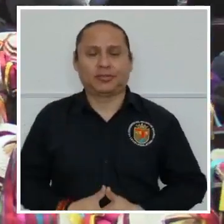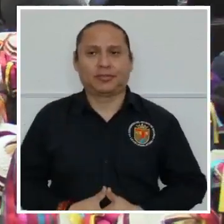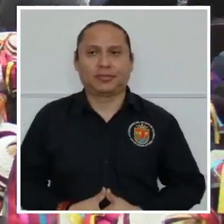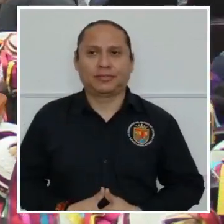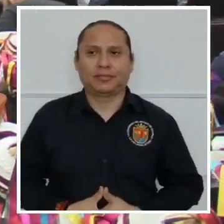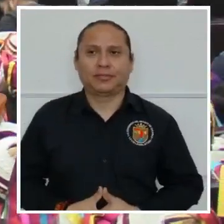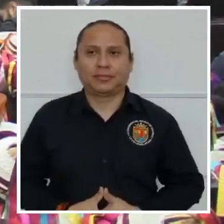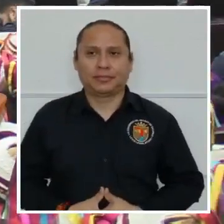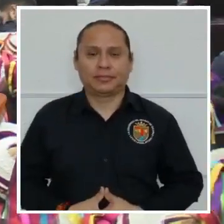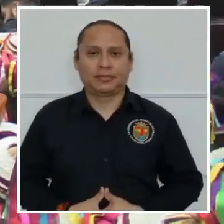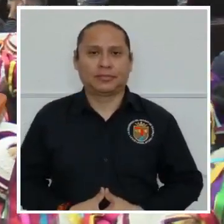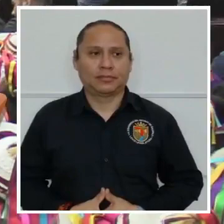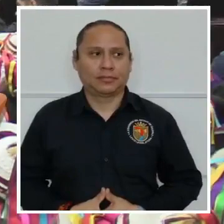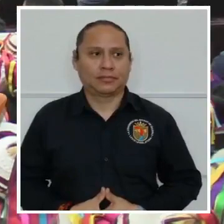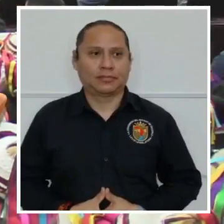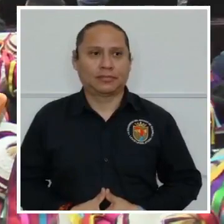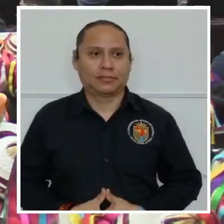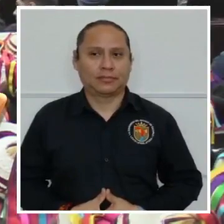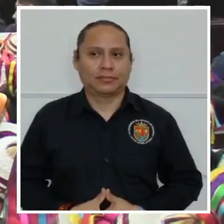su voto.